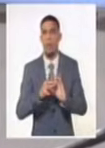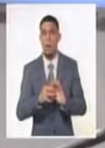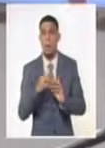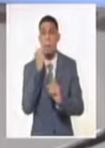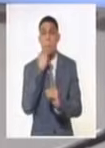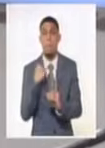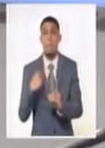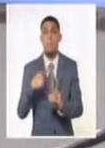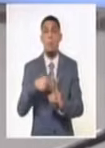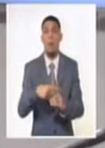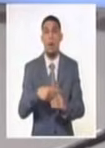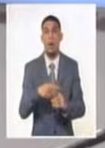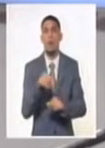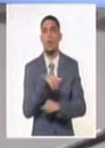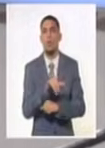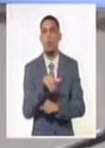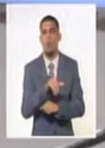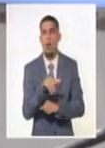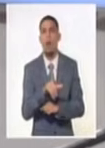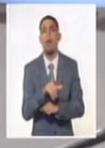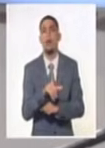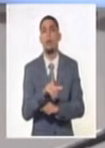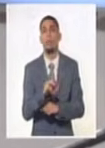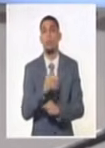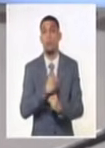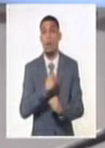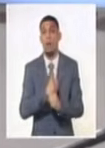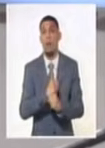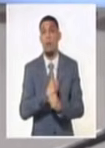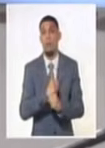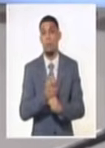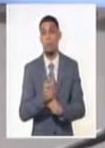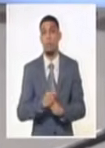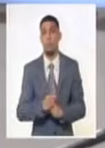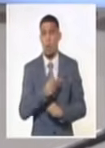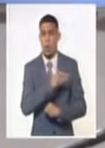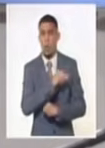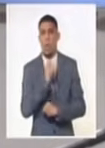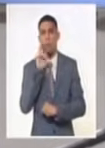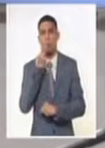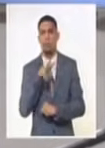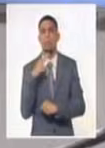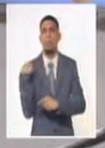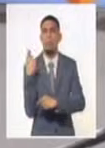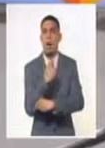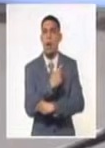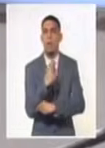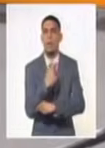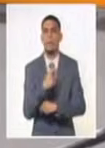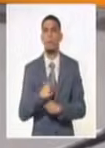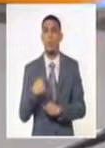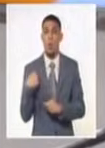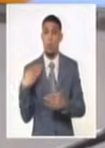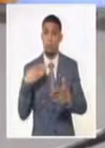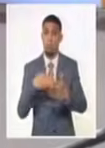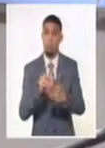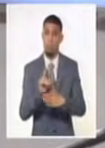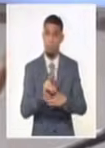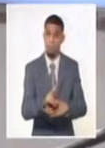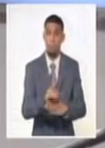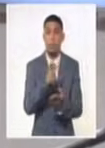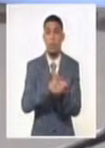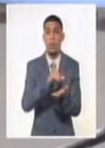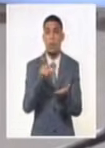condiciones excepcionales en las que están ejerciendo la labor. Ahorita veíamos una maestra que cuando llegamos a su escuela, eso no sale en